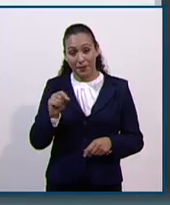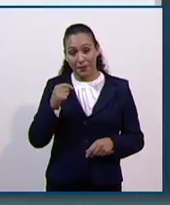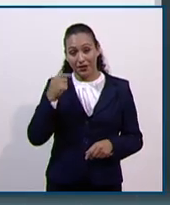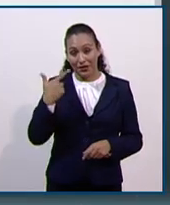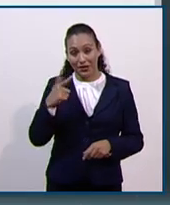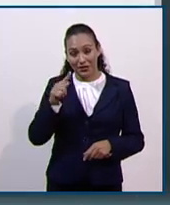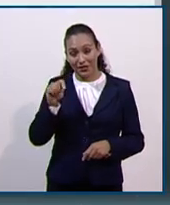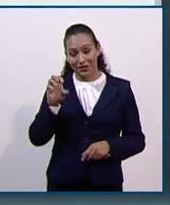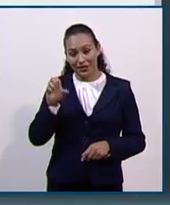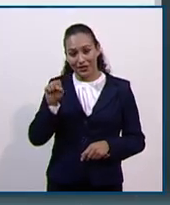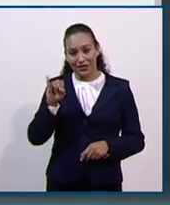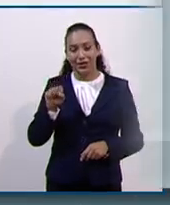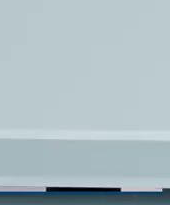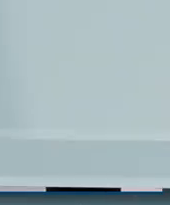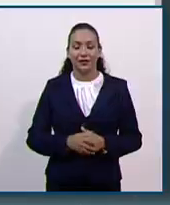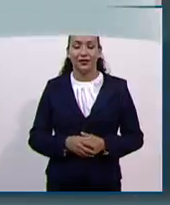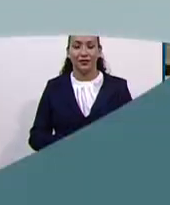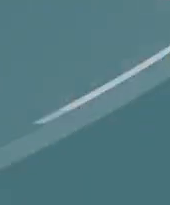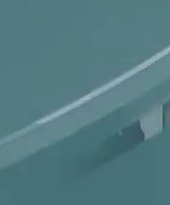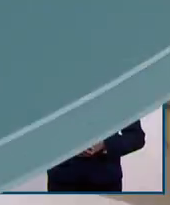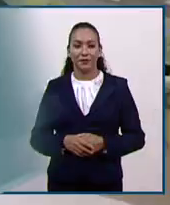tesis aisladas.